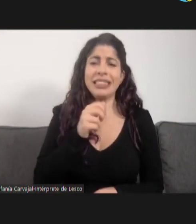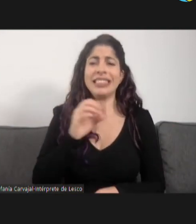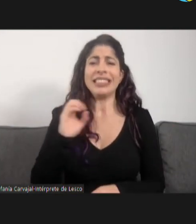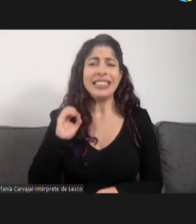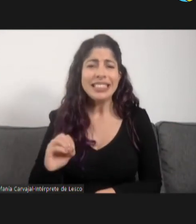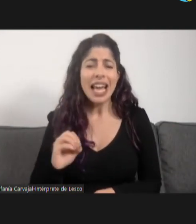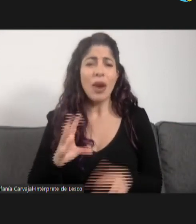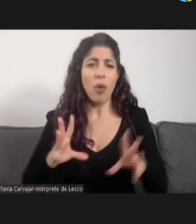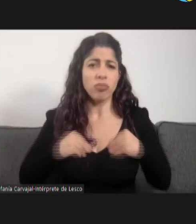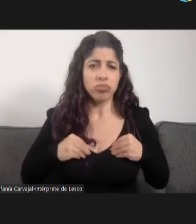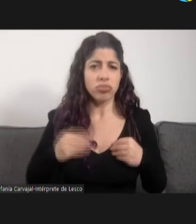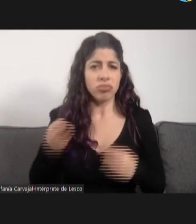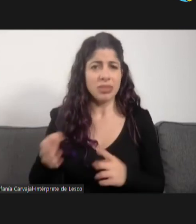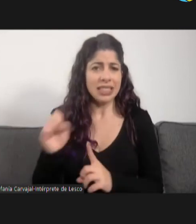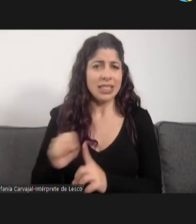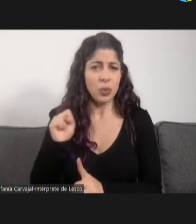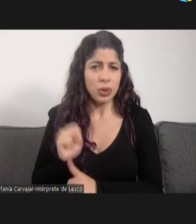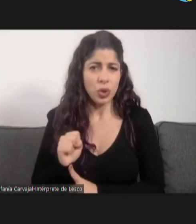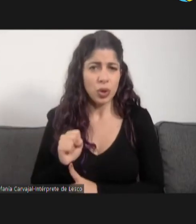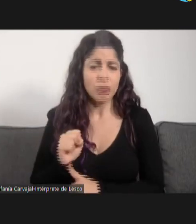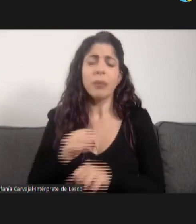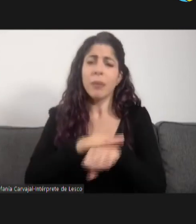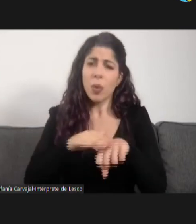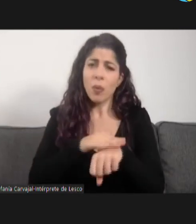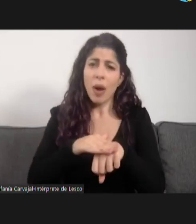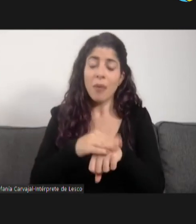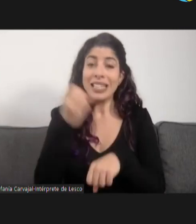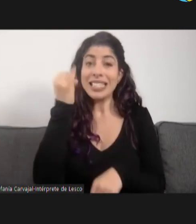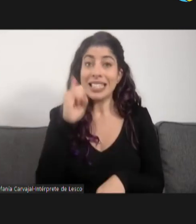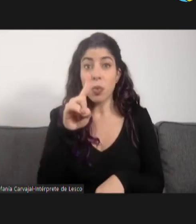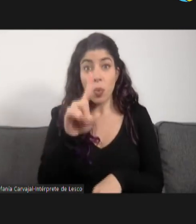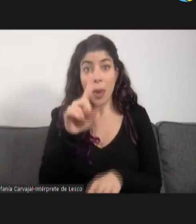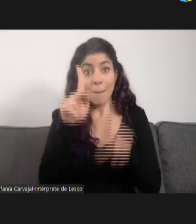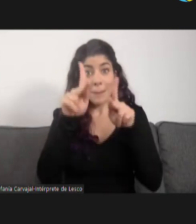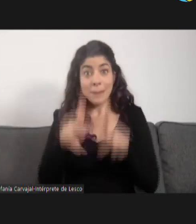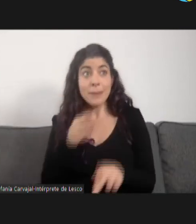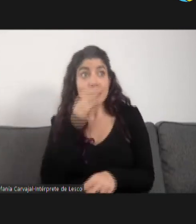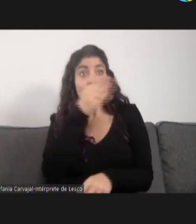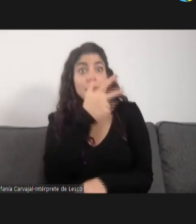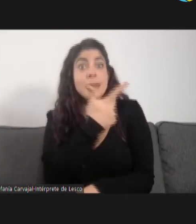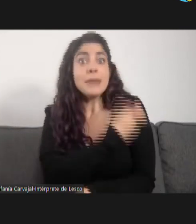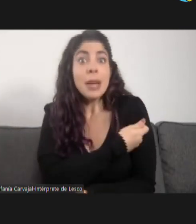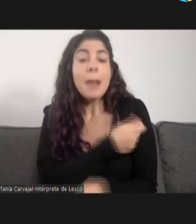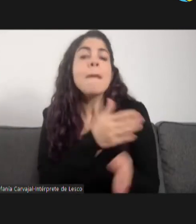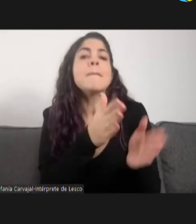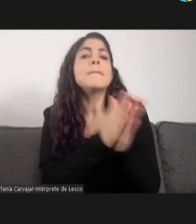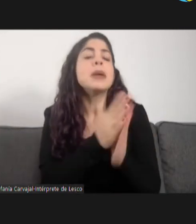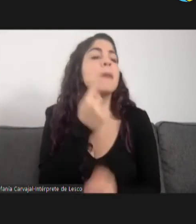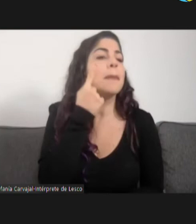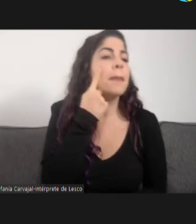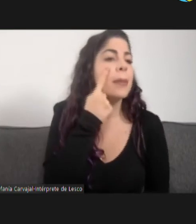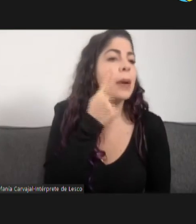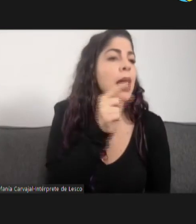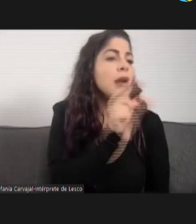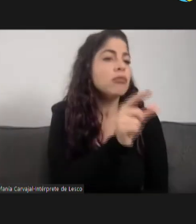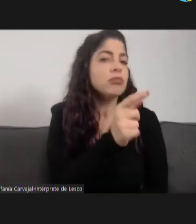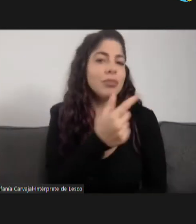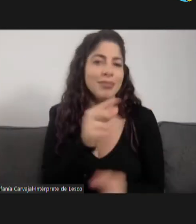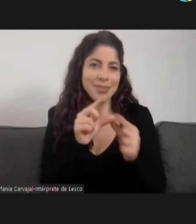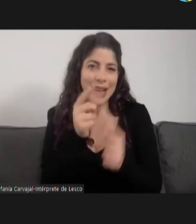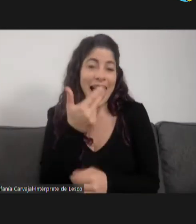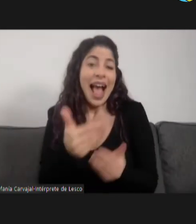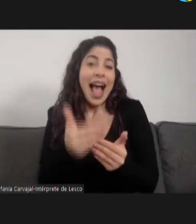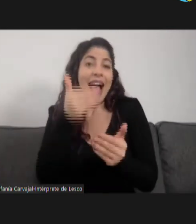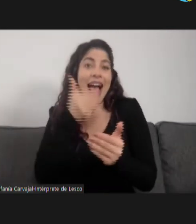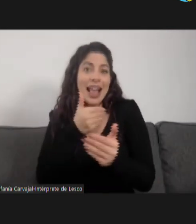realidades. Por favor, cuando alguien vaya a vacunarse, solicite ver la jeringa antes